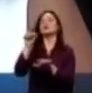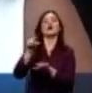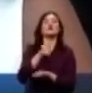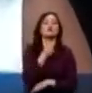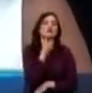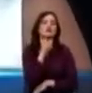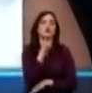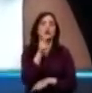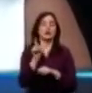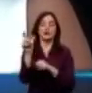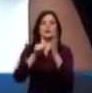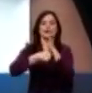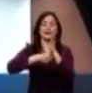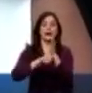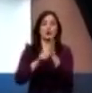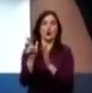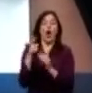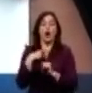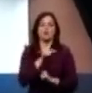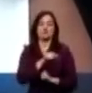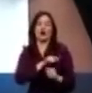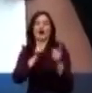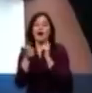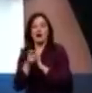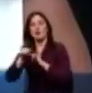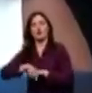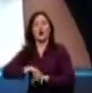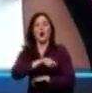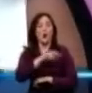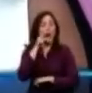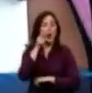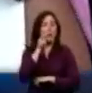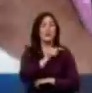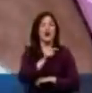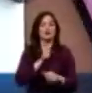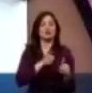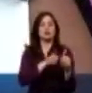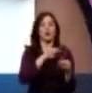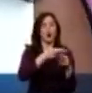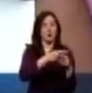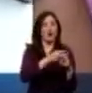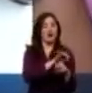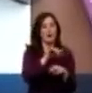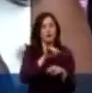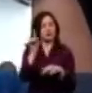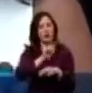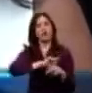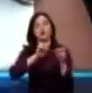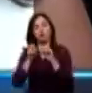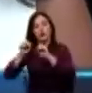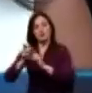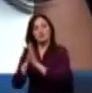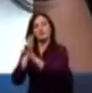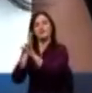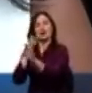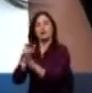el tema de género en la cédula de identidad, entonces eso nos da un panorama de que evidentemente estamos apuntando hacia otras temáticas que todavía no son alcanzables,